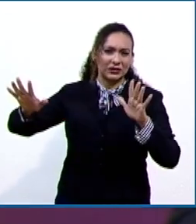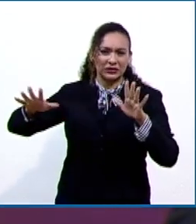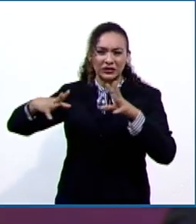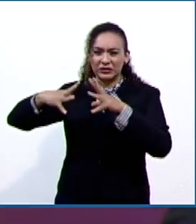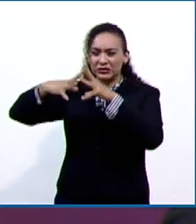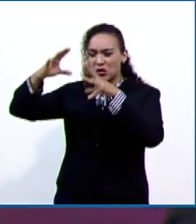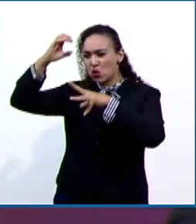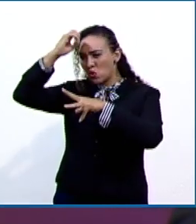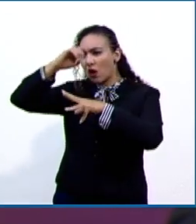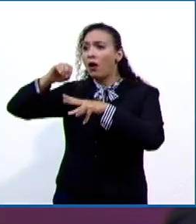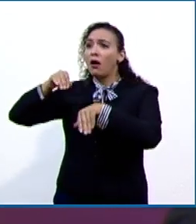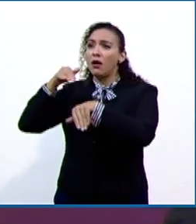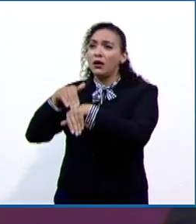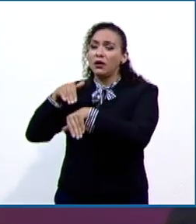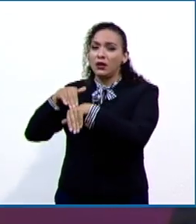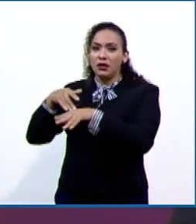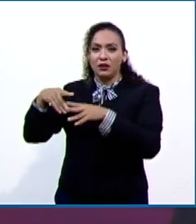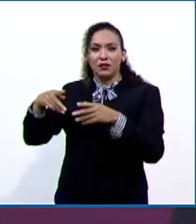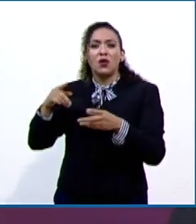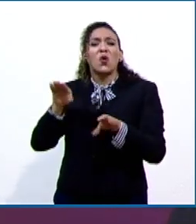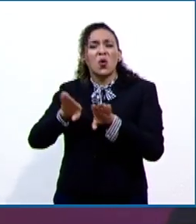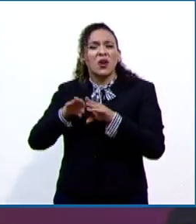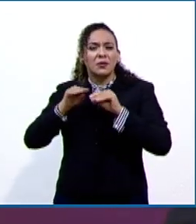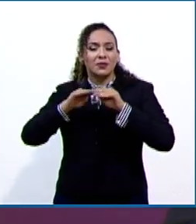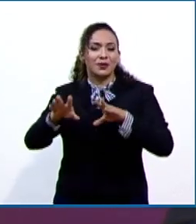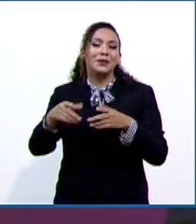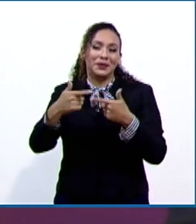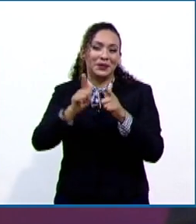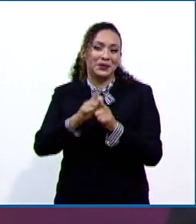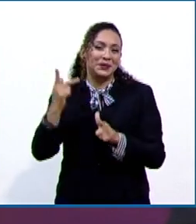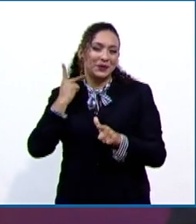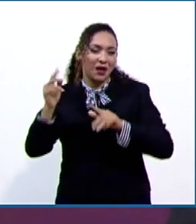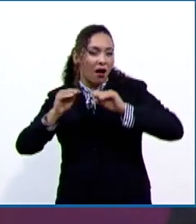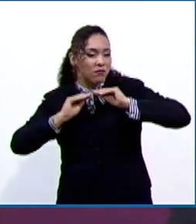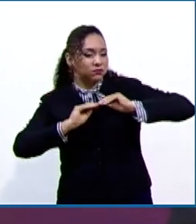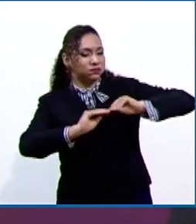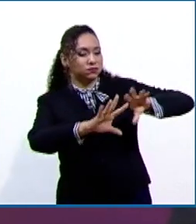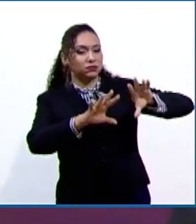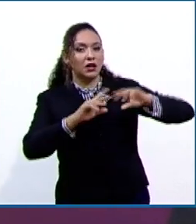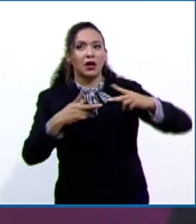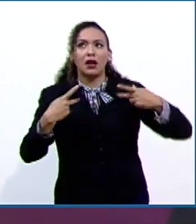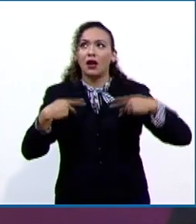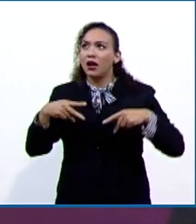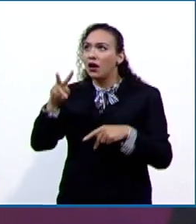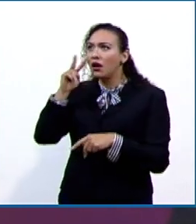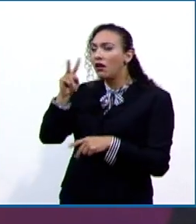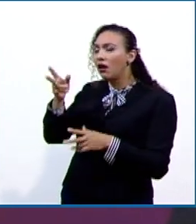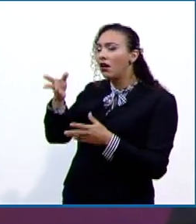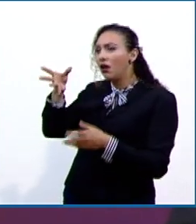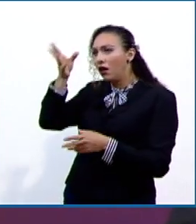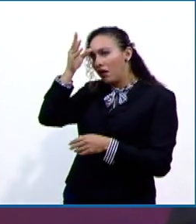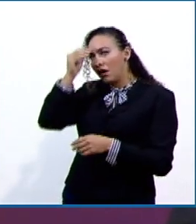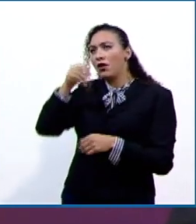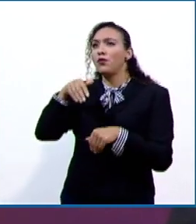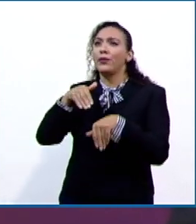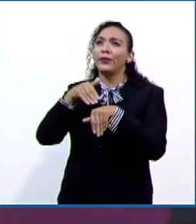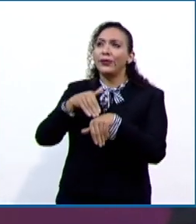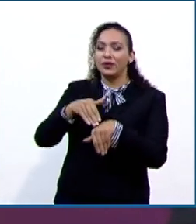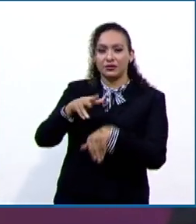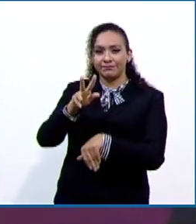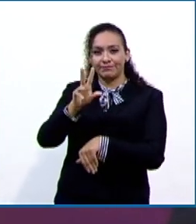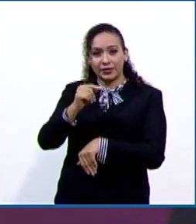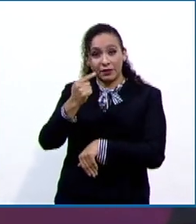corteja durante las campañas y como siempre que hay marea, hay un riesgo de que alguien